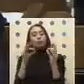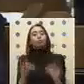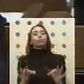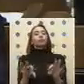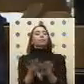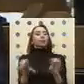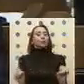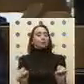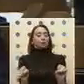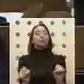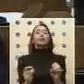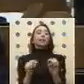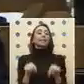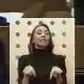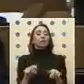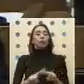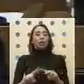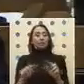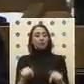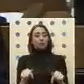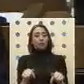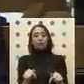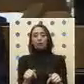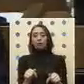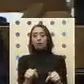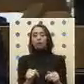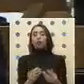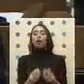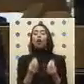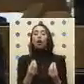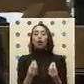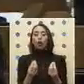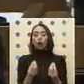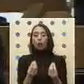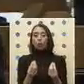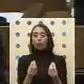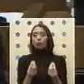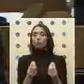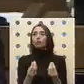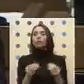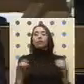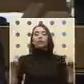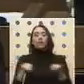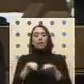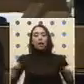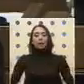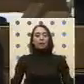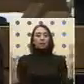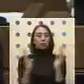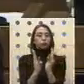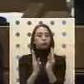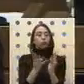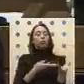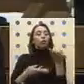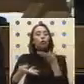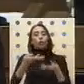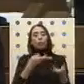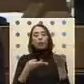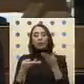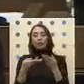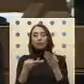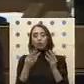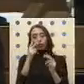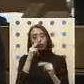día es eso, es cómo, reunidos frente a una mesa, compartiendo